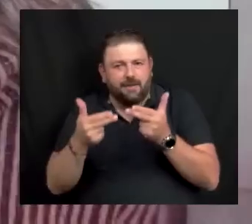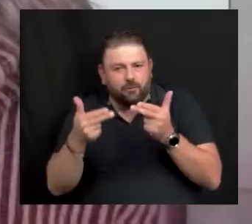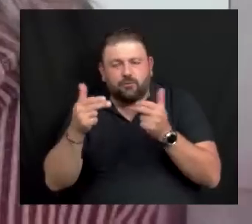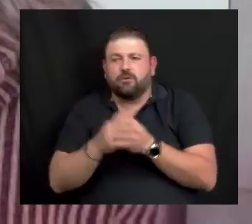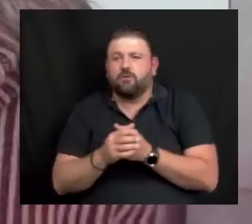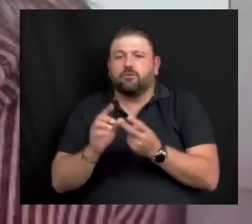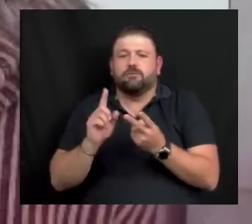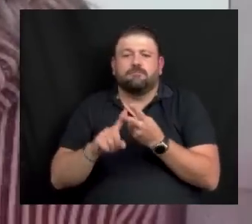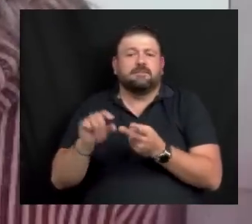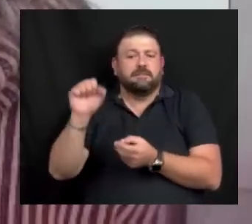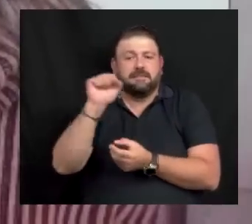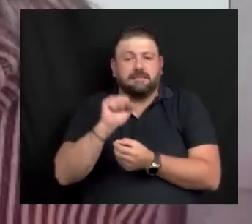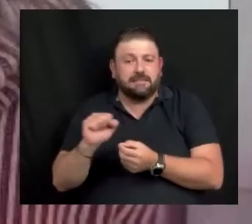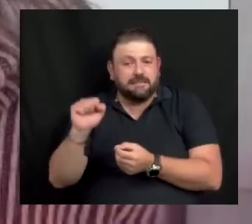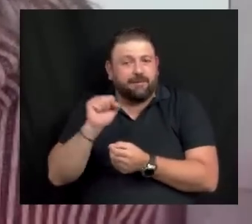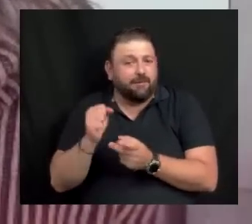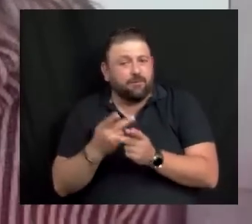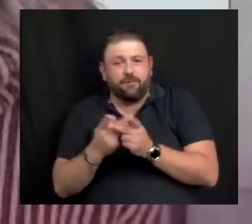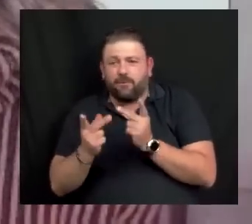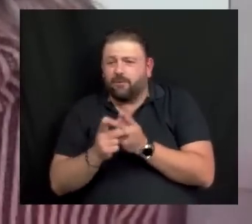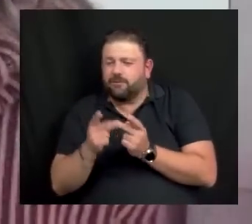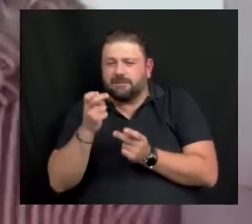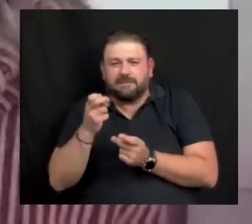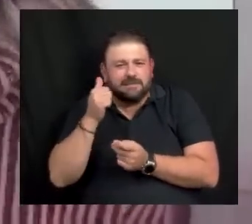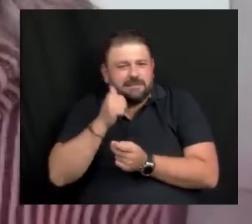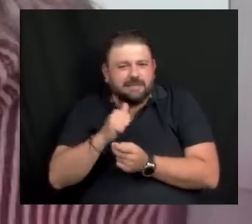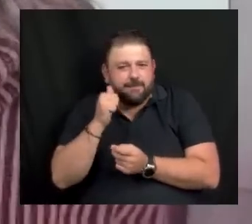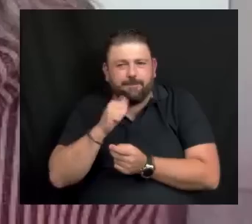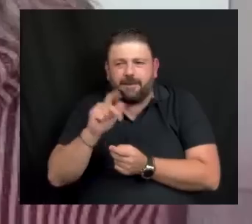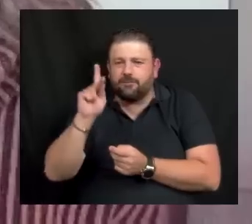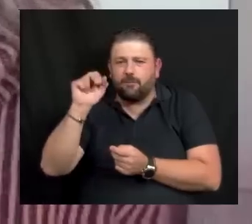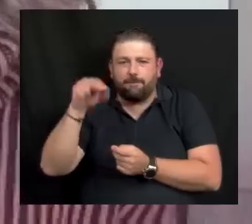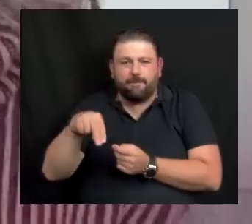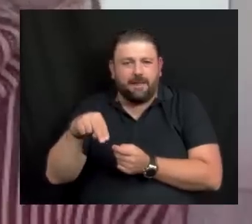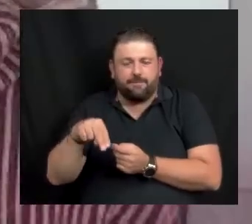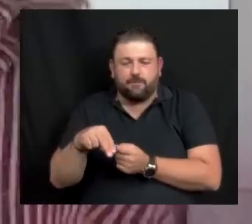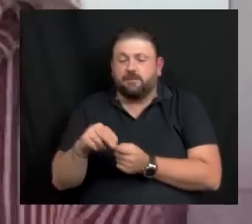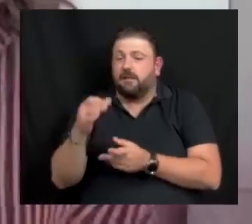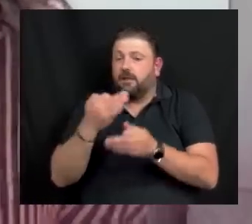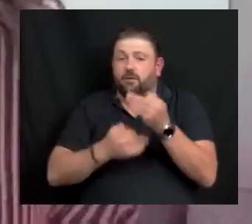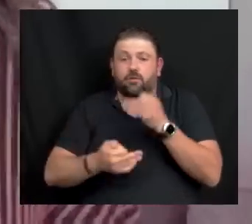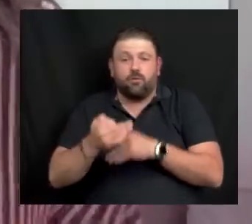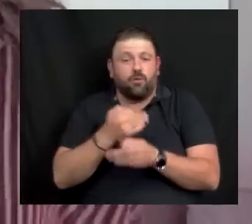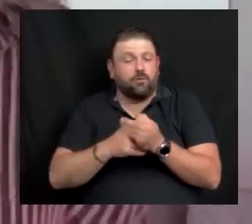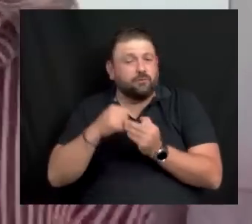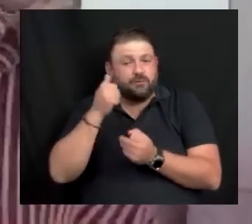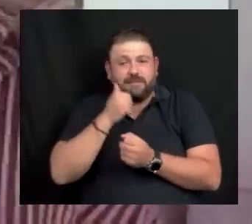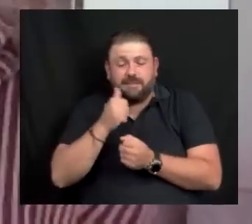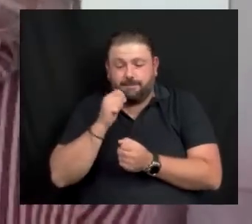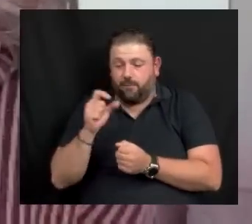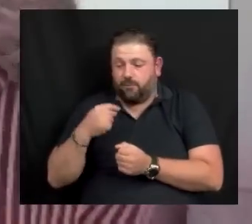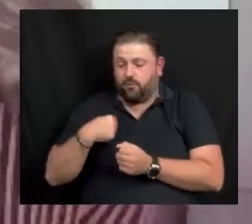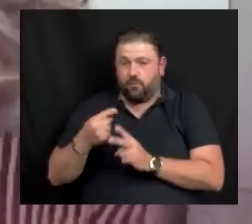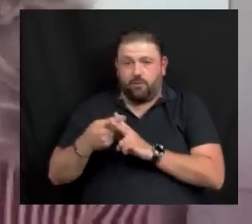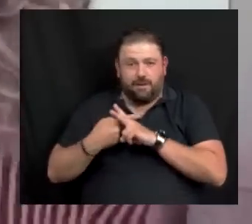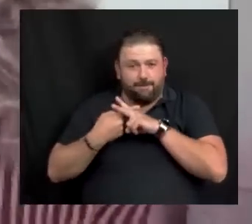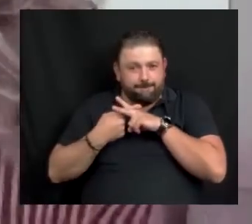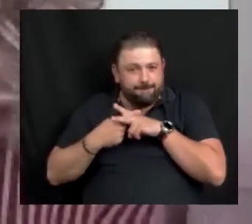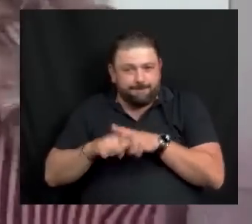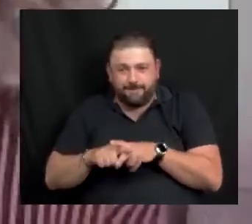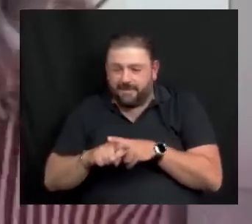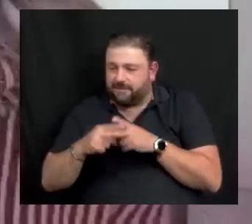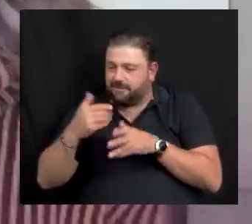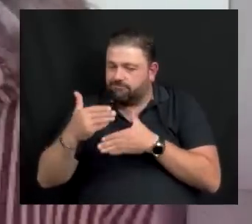sobre producto. Eso no falla. Ese plan no es del 2023. Es desde que yo empecé mi movimiento, no